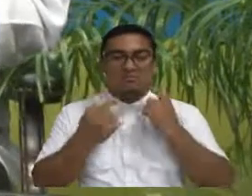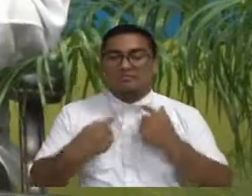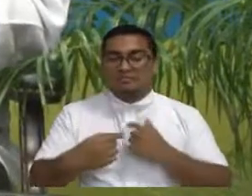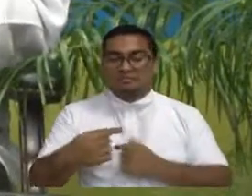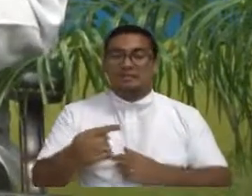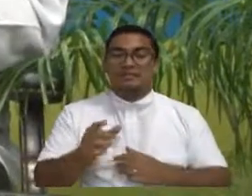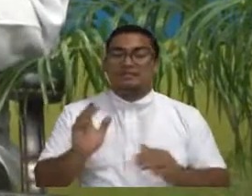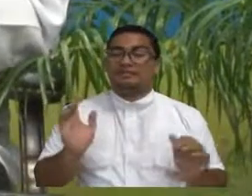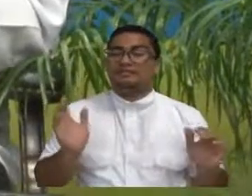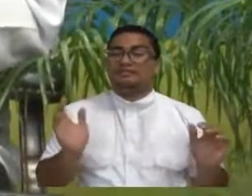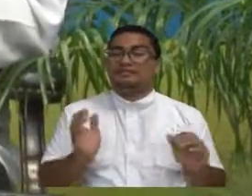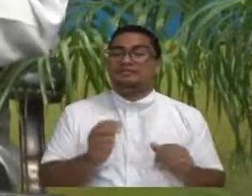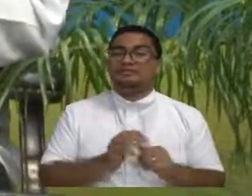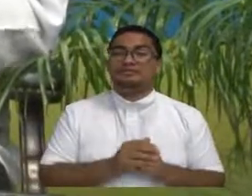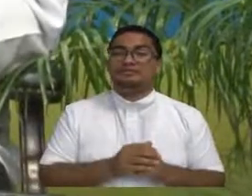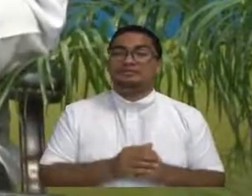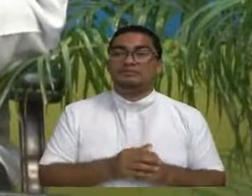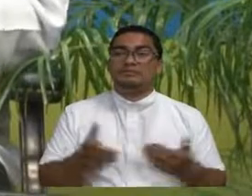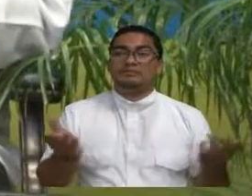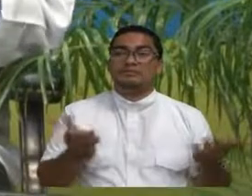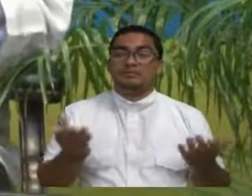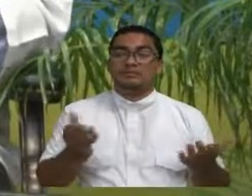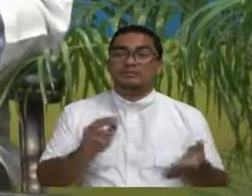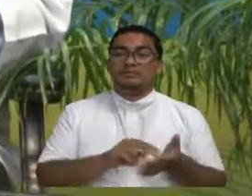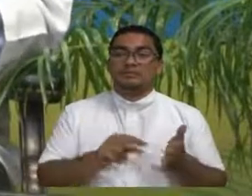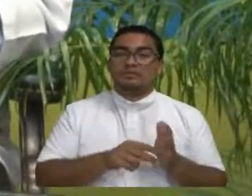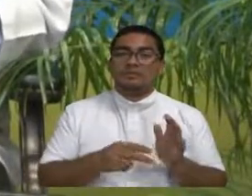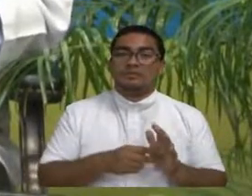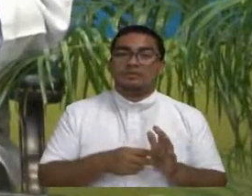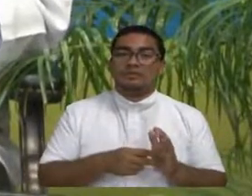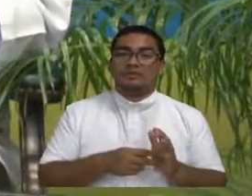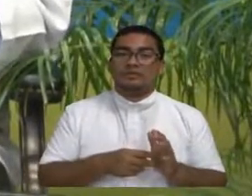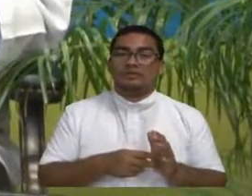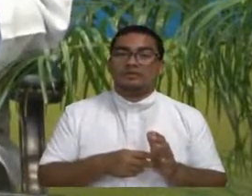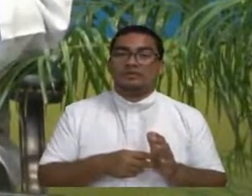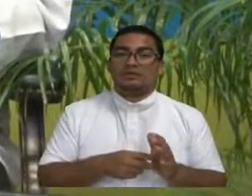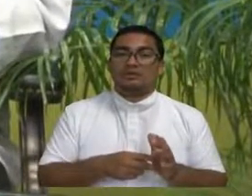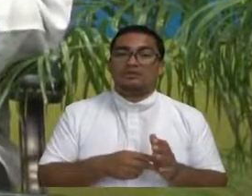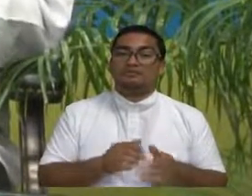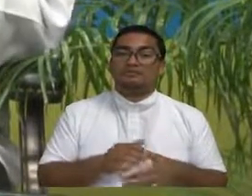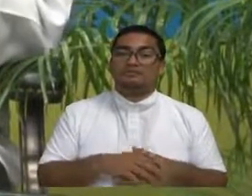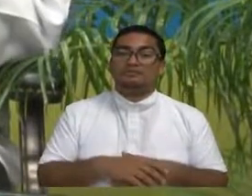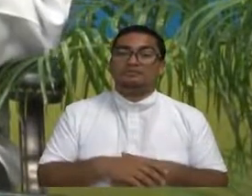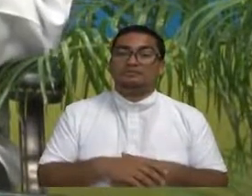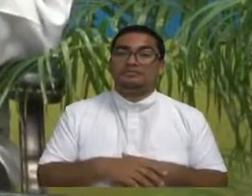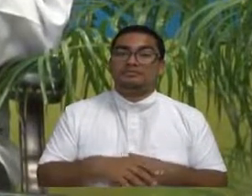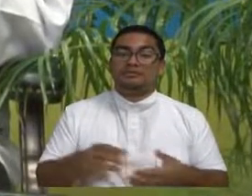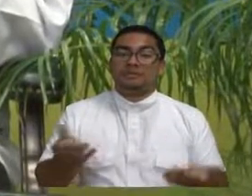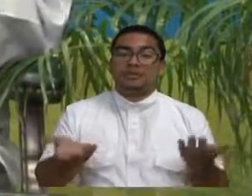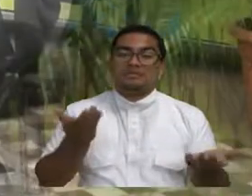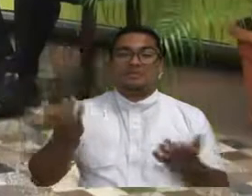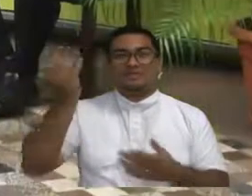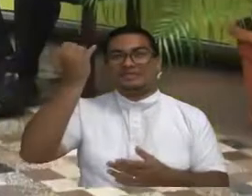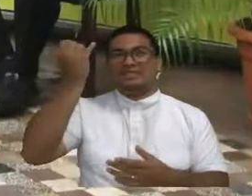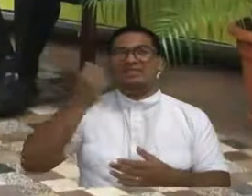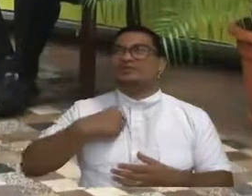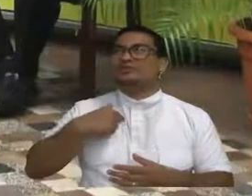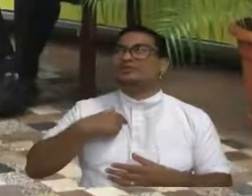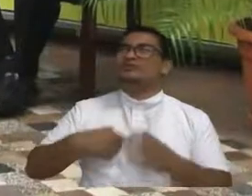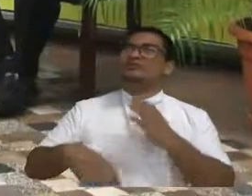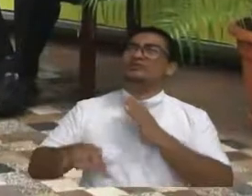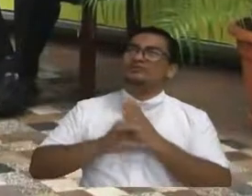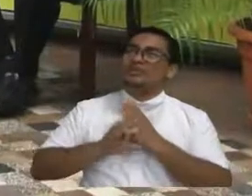del día, disminución del apetito o aumento del apetito, ideas de culpa pueden haber, también ideas